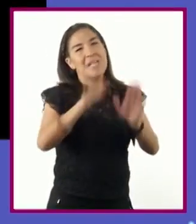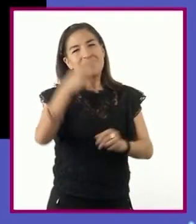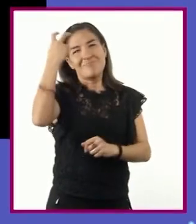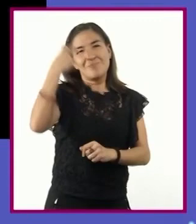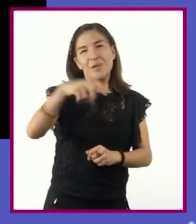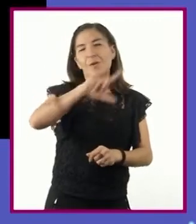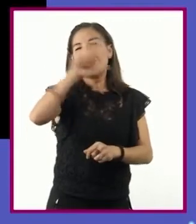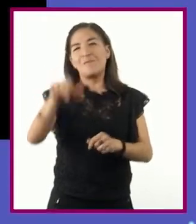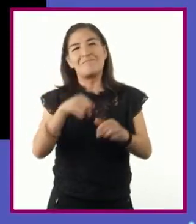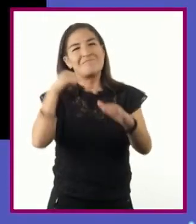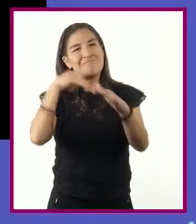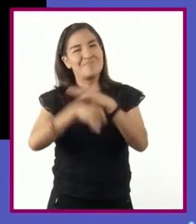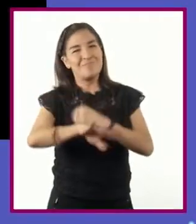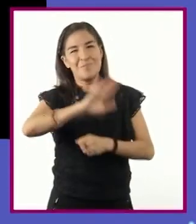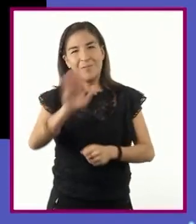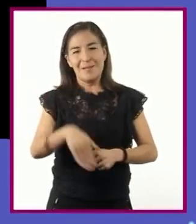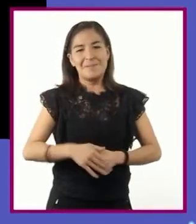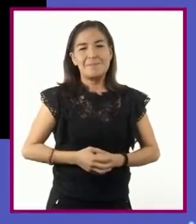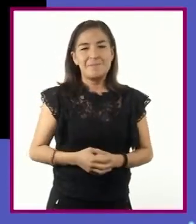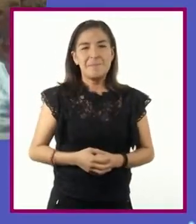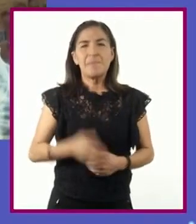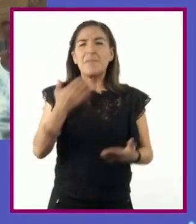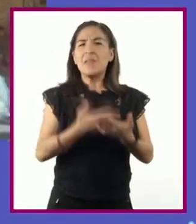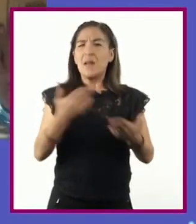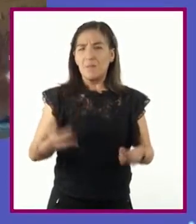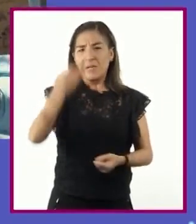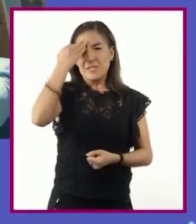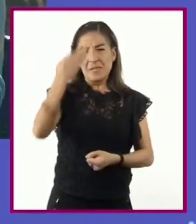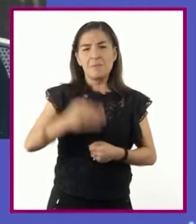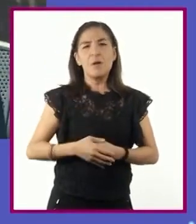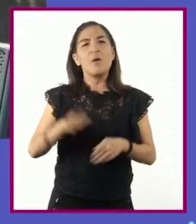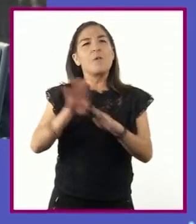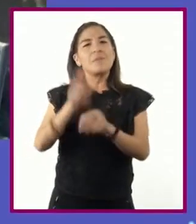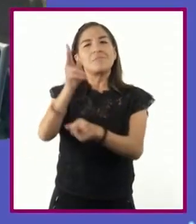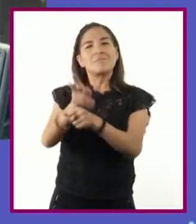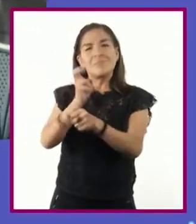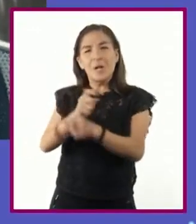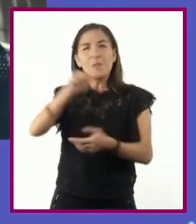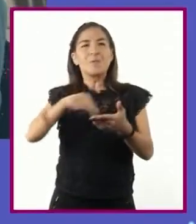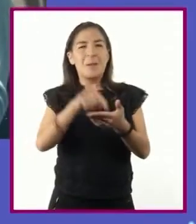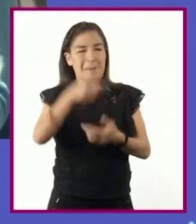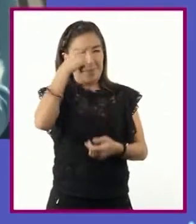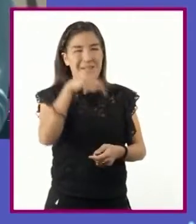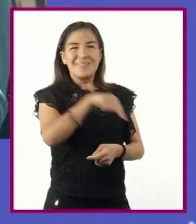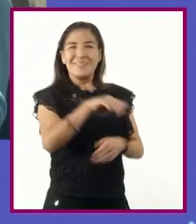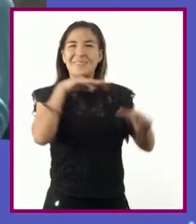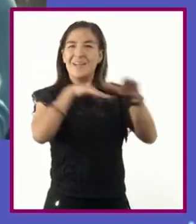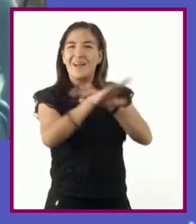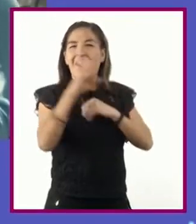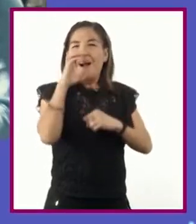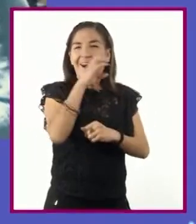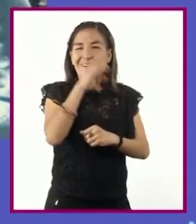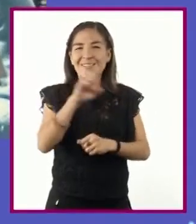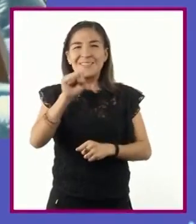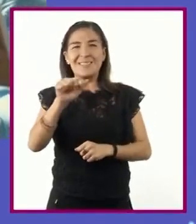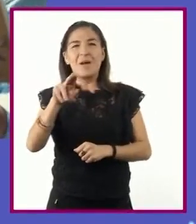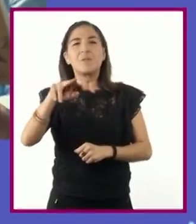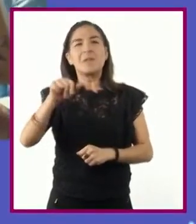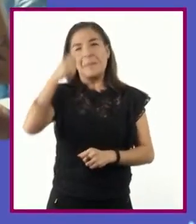al Valhalla. Actualmente, invitar a tomar una sauna equivale a invitar a